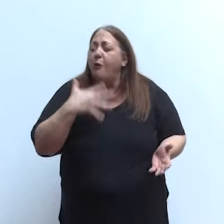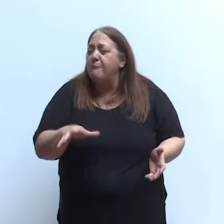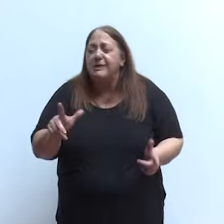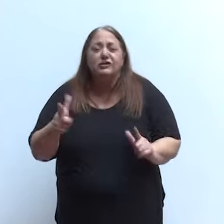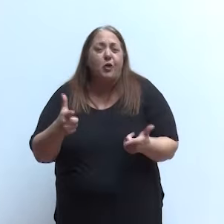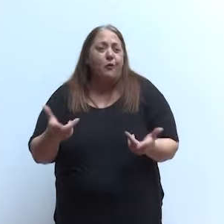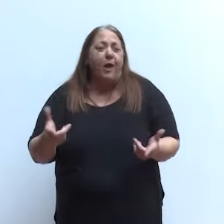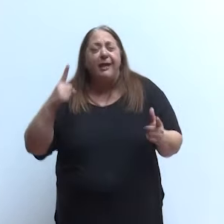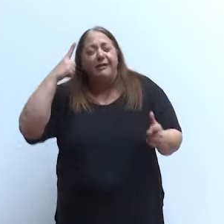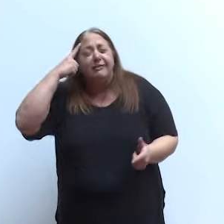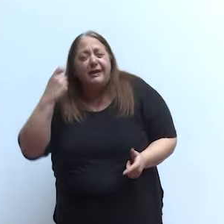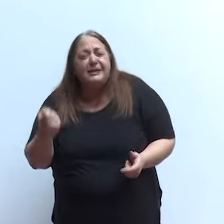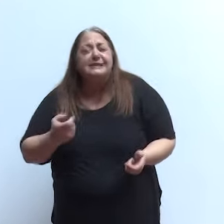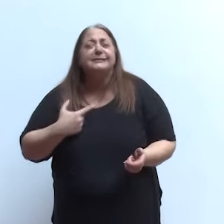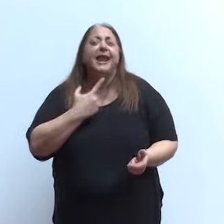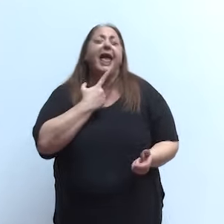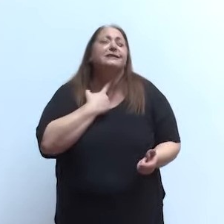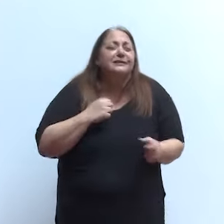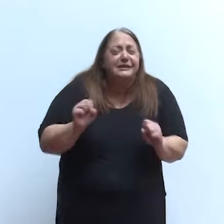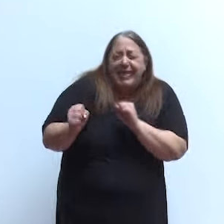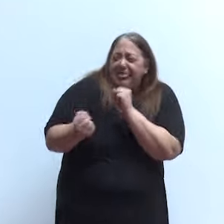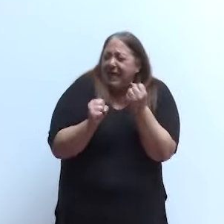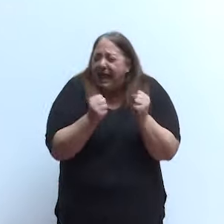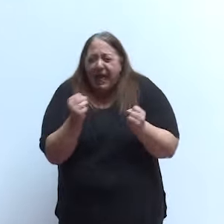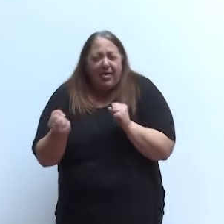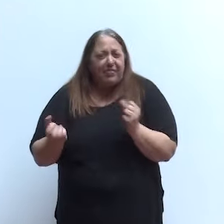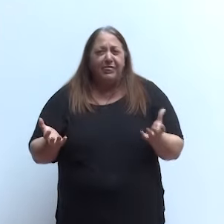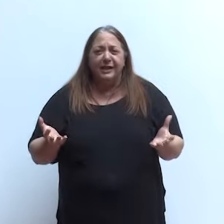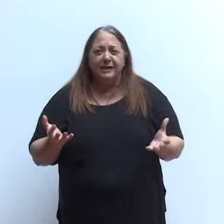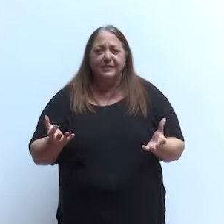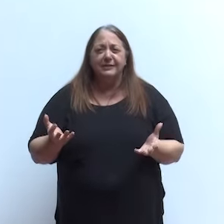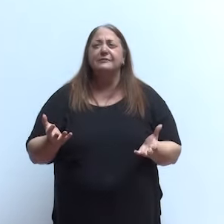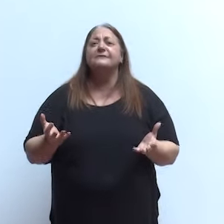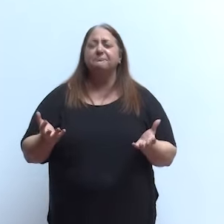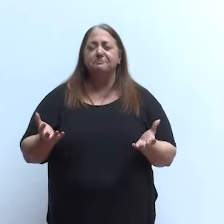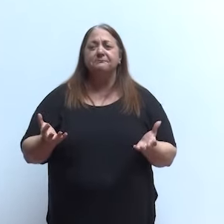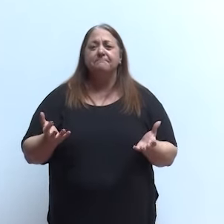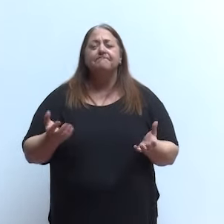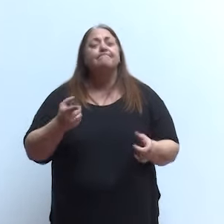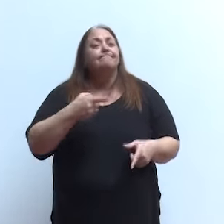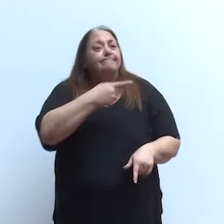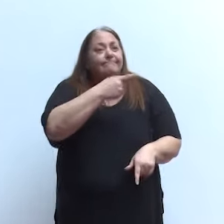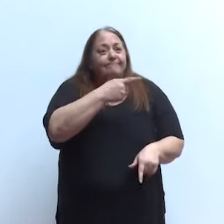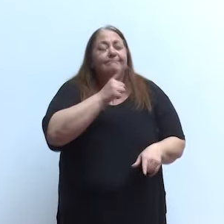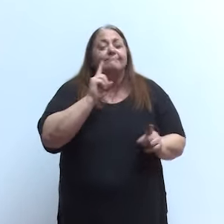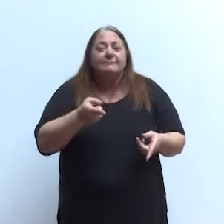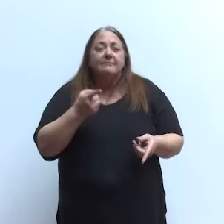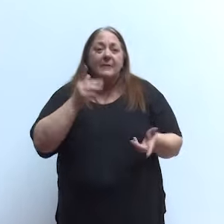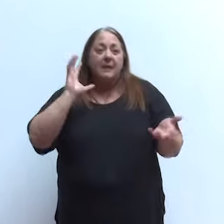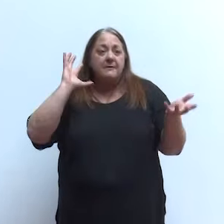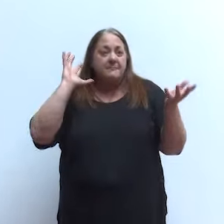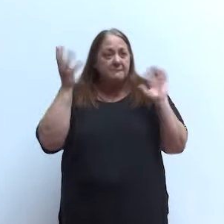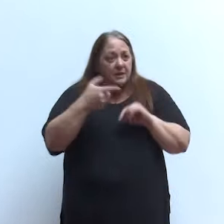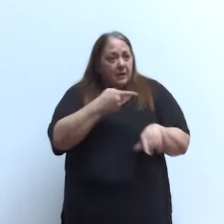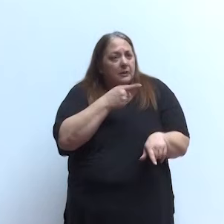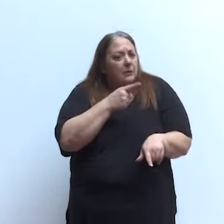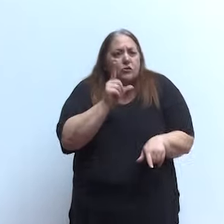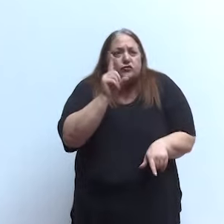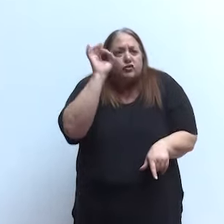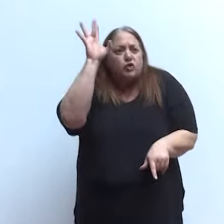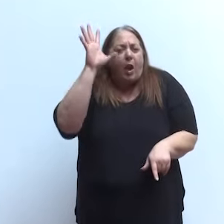más tristes y ansiosos también no pero no todo me parece no todos los afectos puestos en juego son pasiones